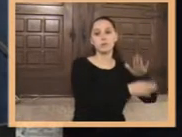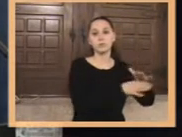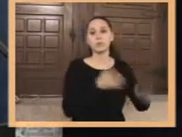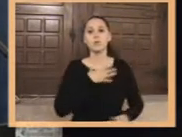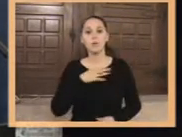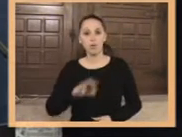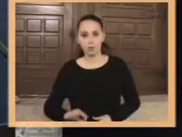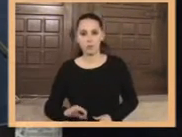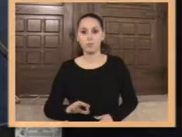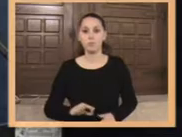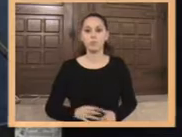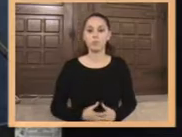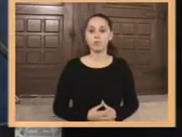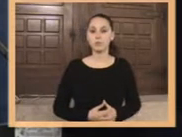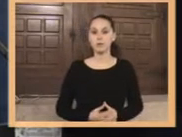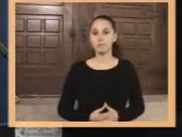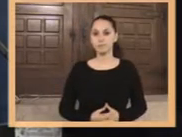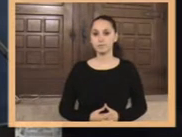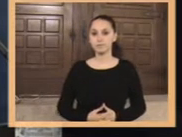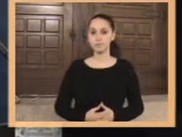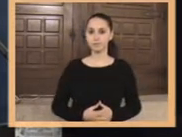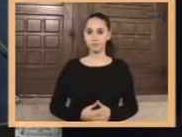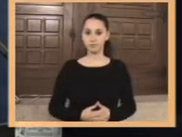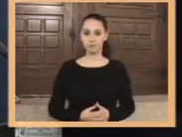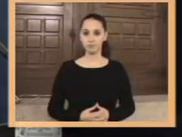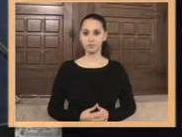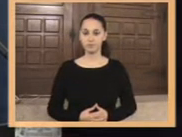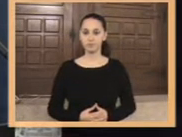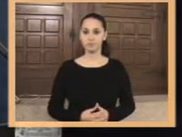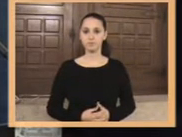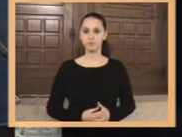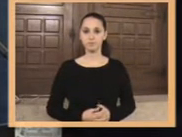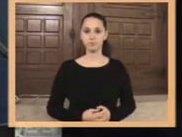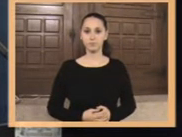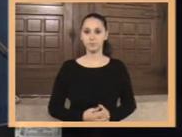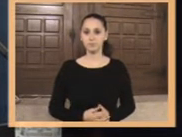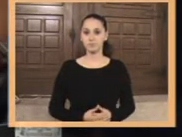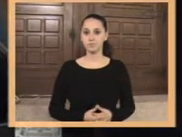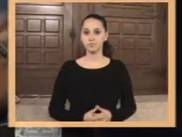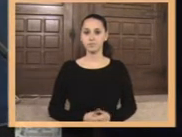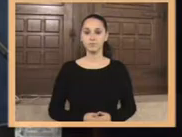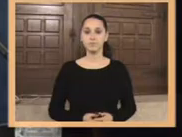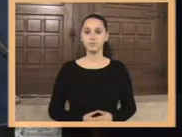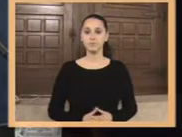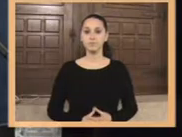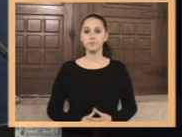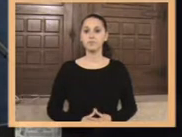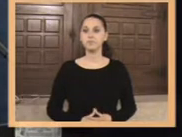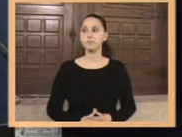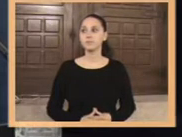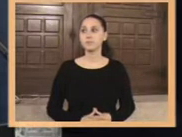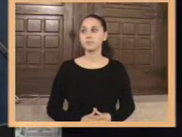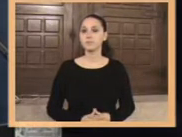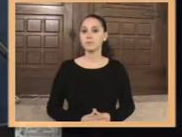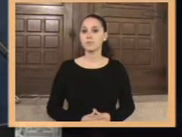especial del recinto intramuros y de contacto con el casco histórico para esas tres viviendas, ¿de acuerdo? Esa es la razón. En el caso